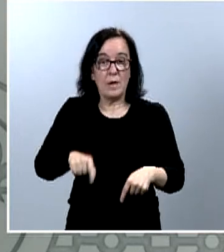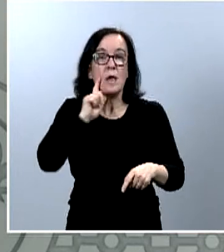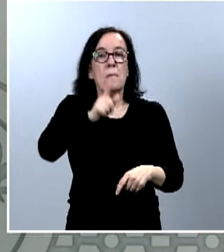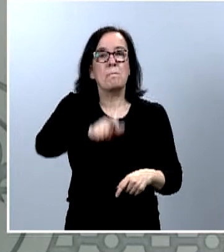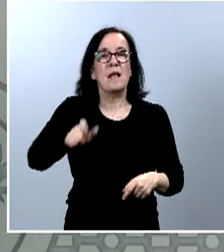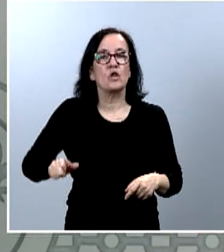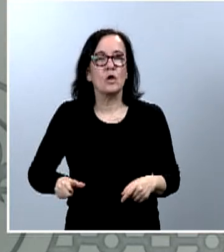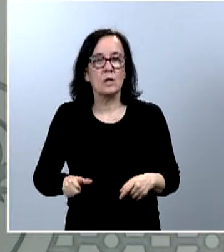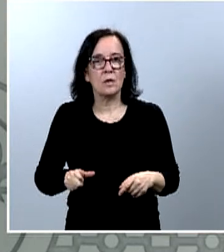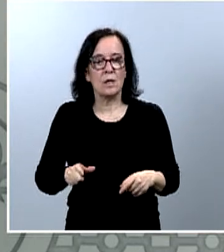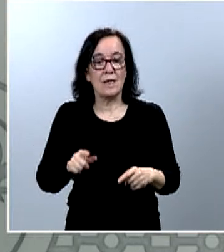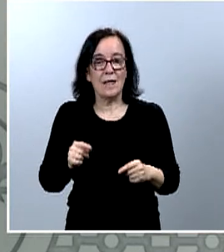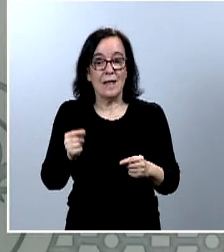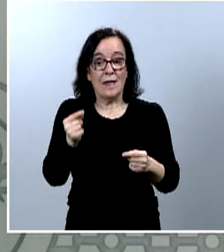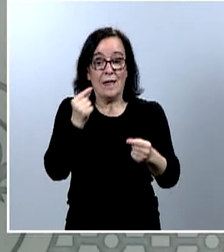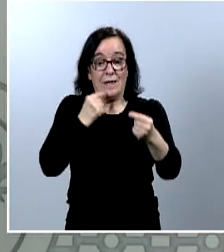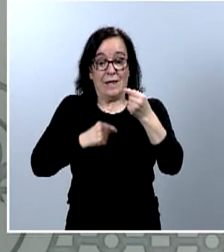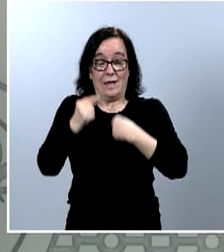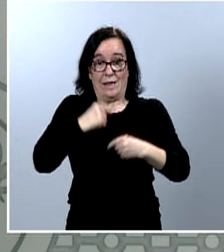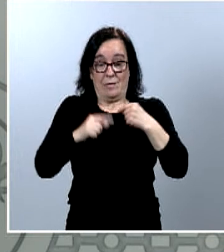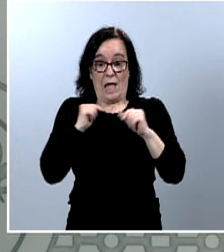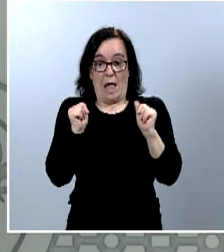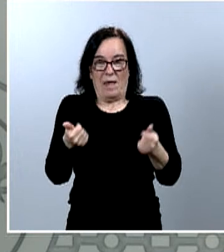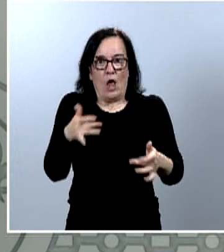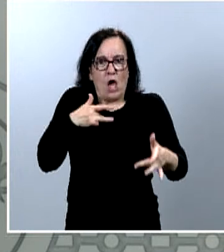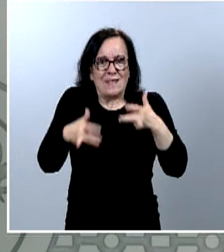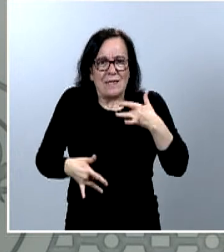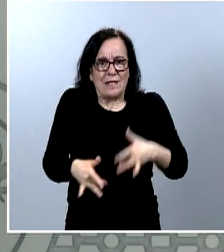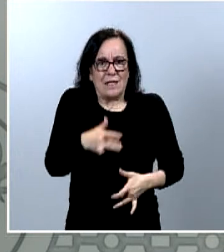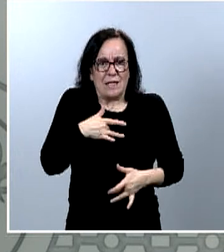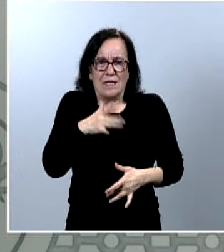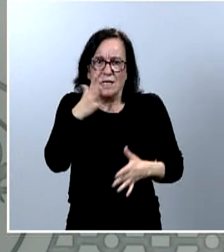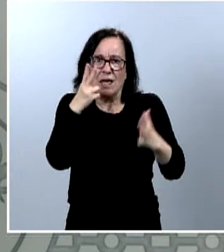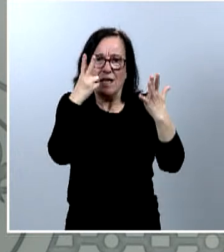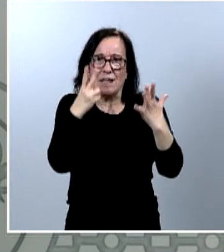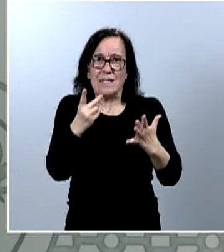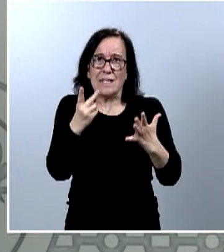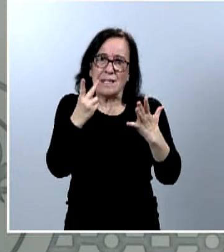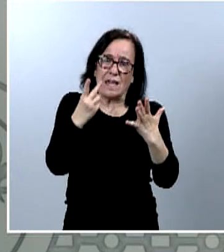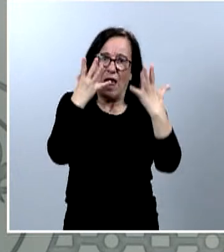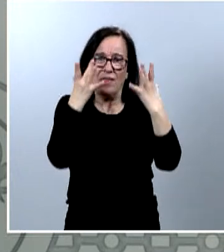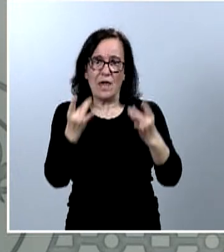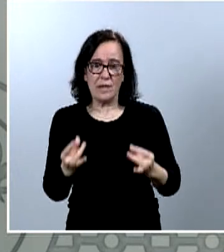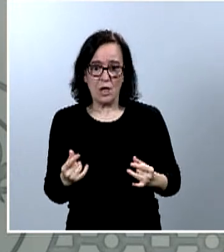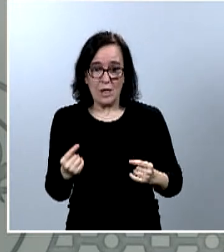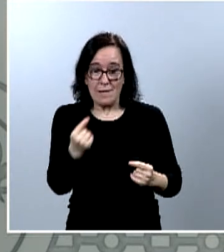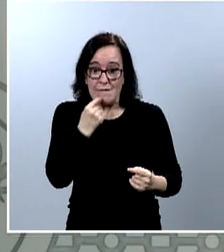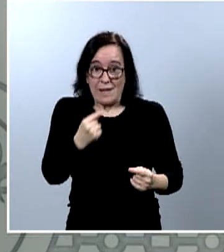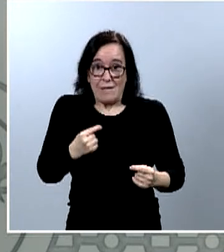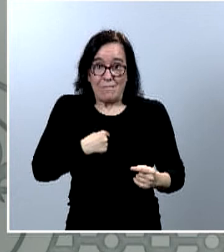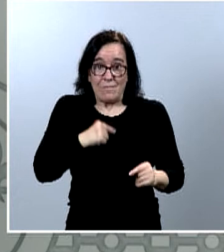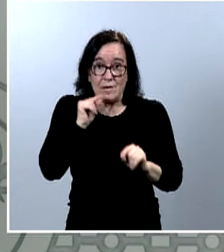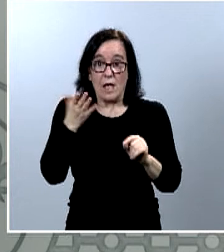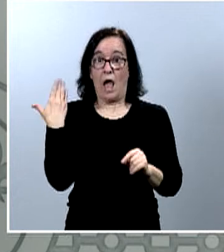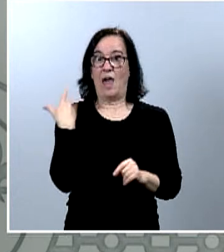se infectaron, que iniciaron síntomas hace entre 7 y 10 días y que se infectaron hace 15